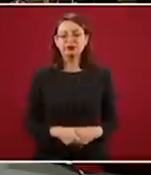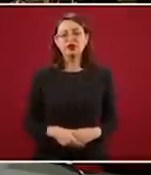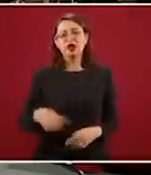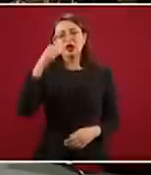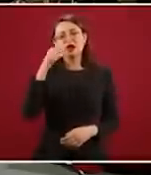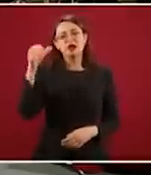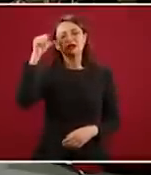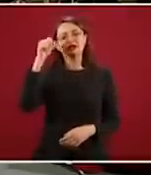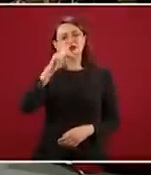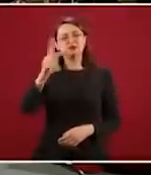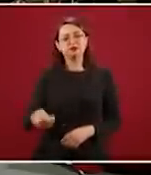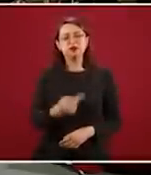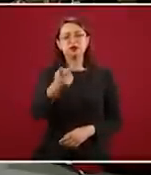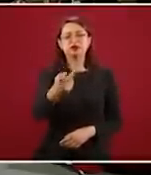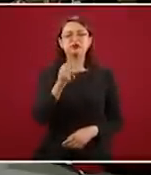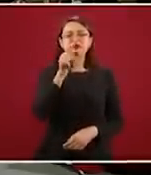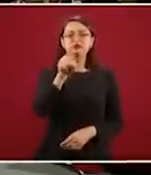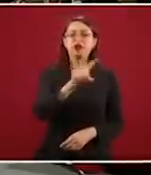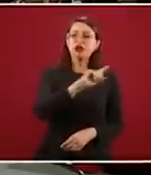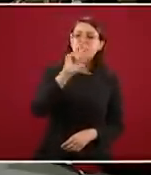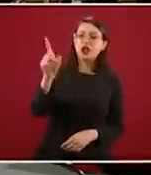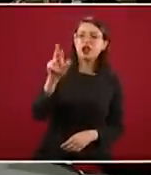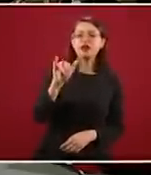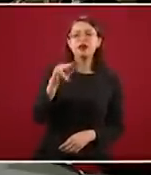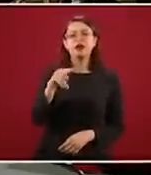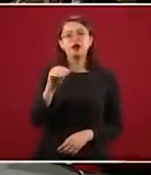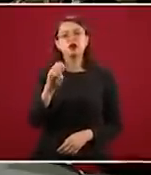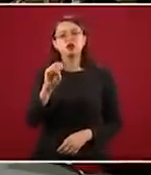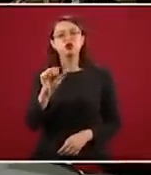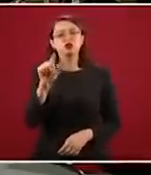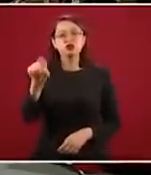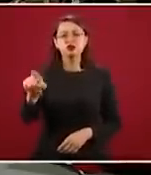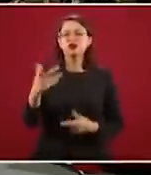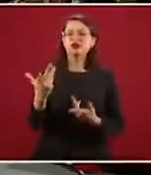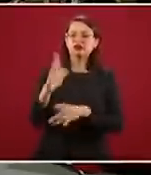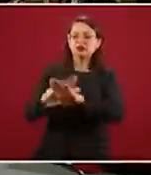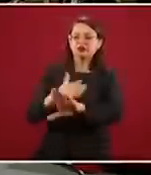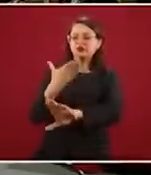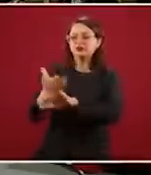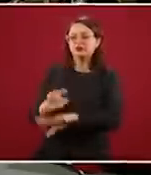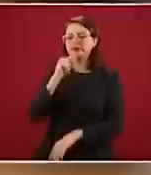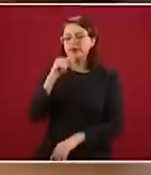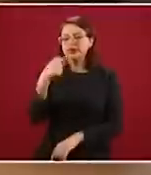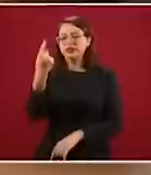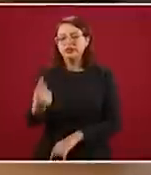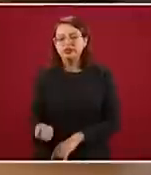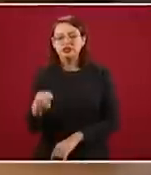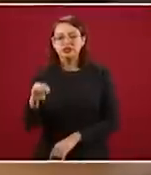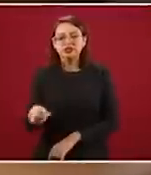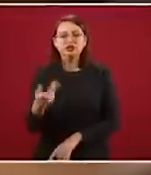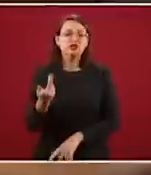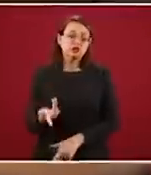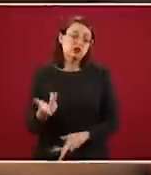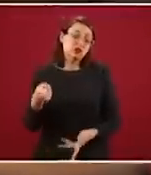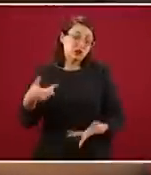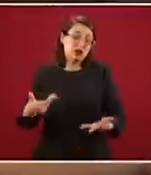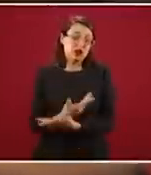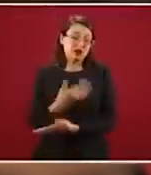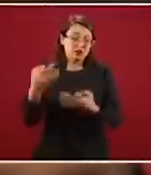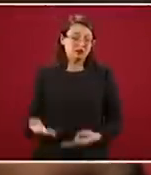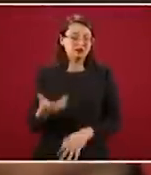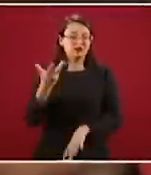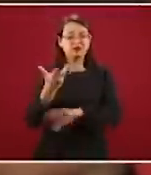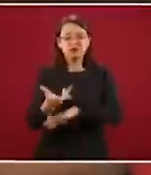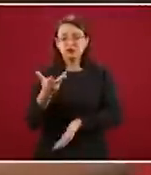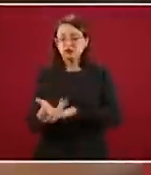sobre este ataque que se dio en Reynosa en contra de una familia en donde murió un niño de nacionalidad estadounidense.